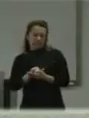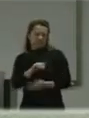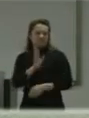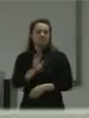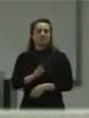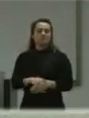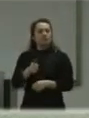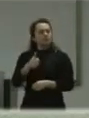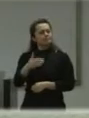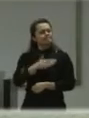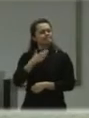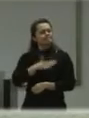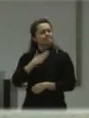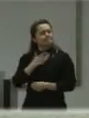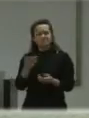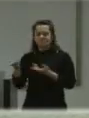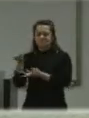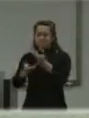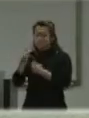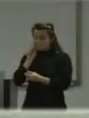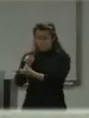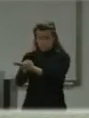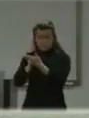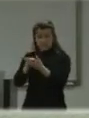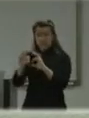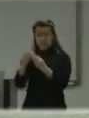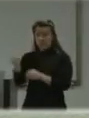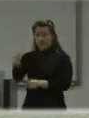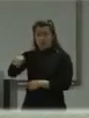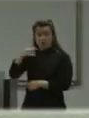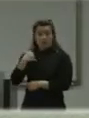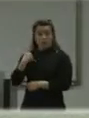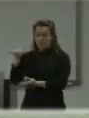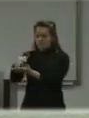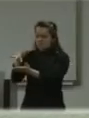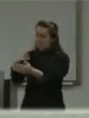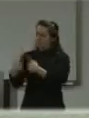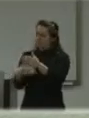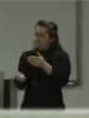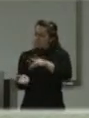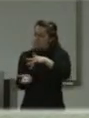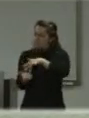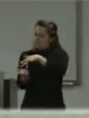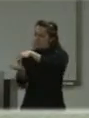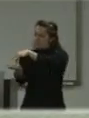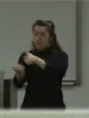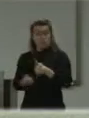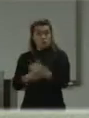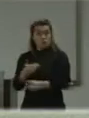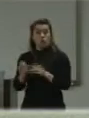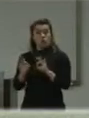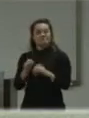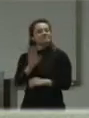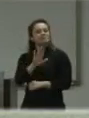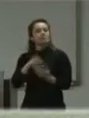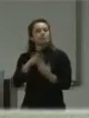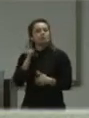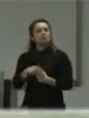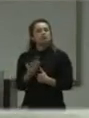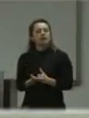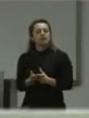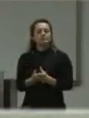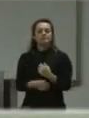fue muy gratificante ver que las familias y los jóvenes Nos acompañaban en este proceso es un proyecto en el